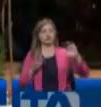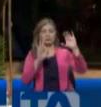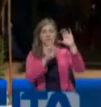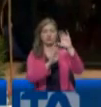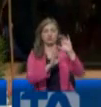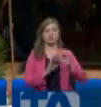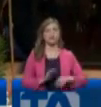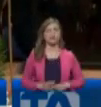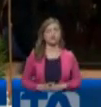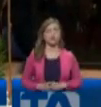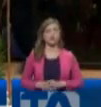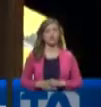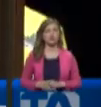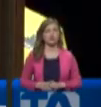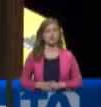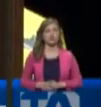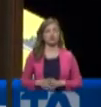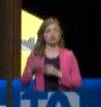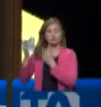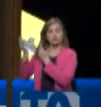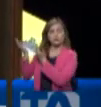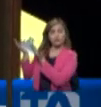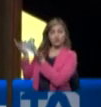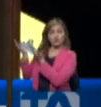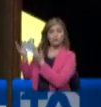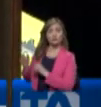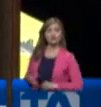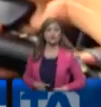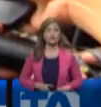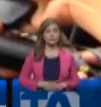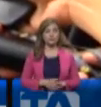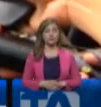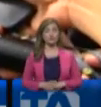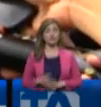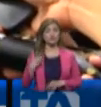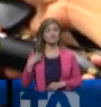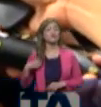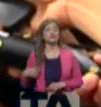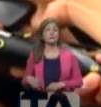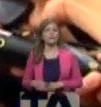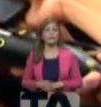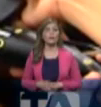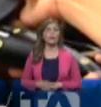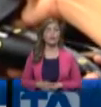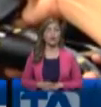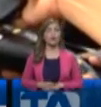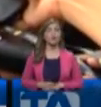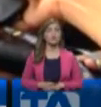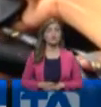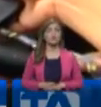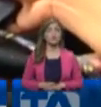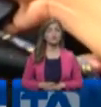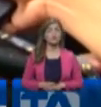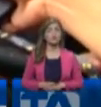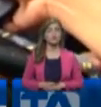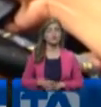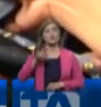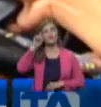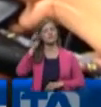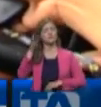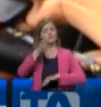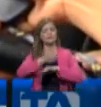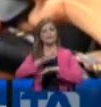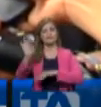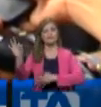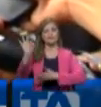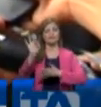Consejo de Participación Transitorio, Julio César Trujillo. Creo que sin la presencia de él en la presidencia del